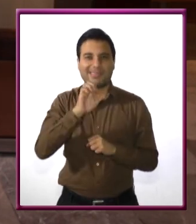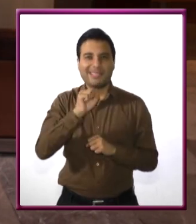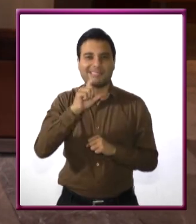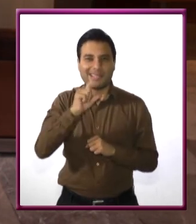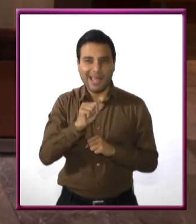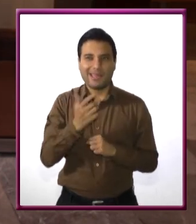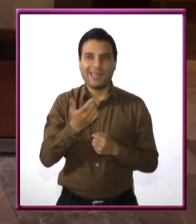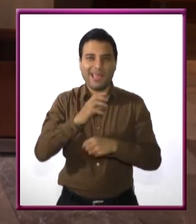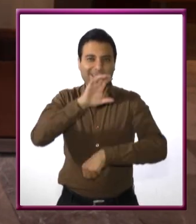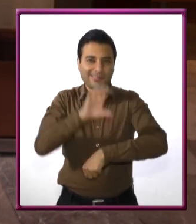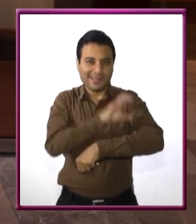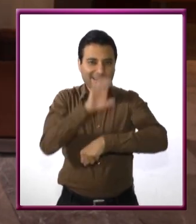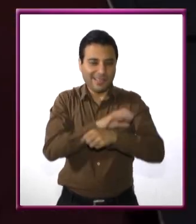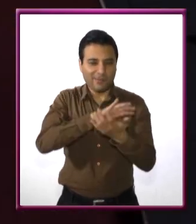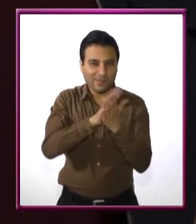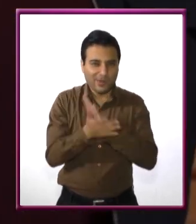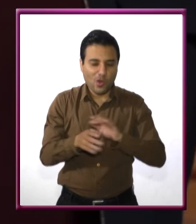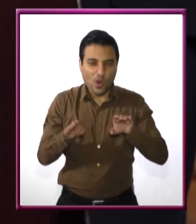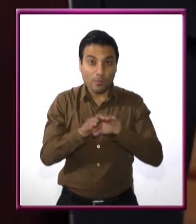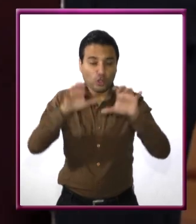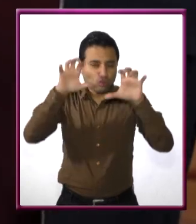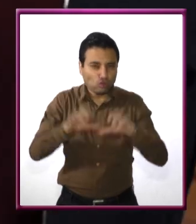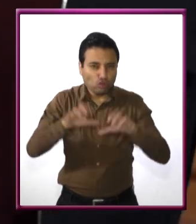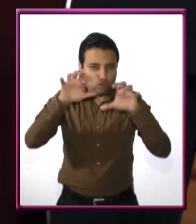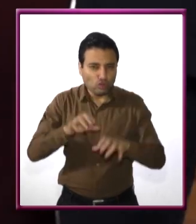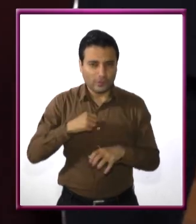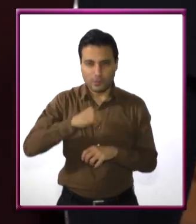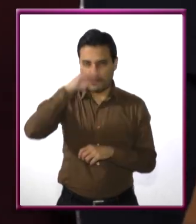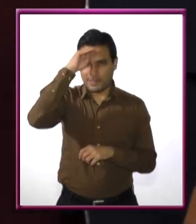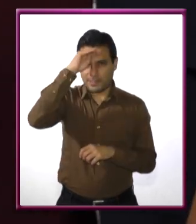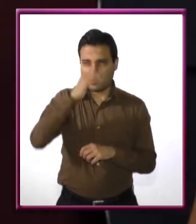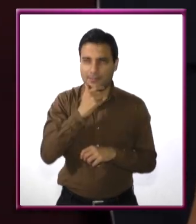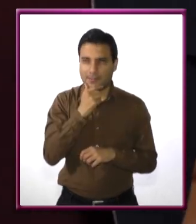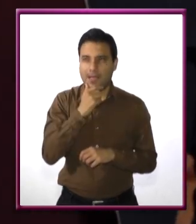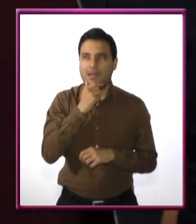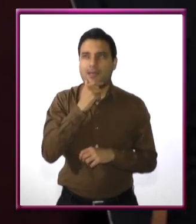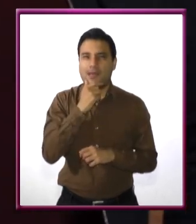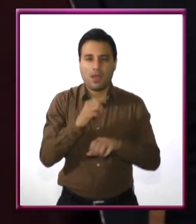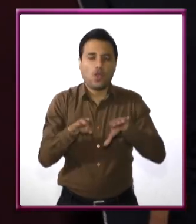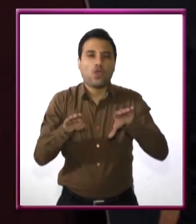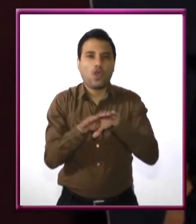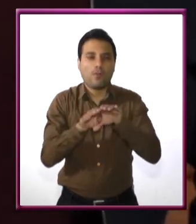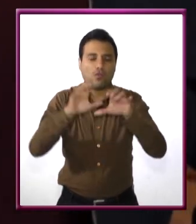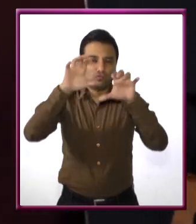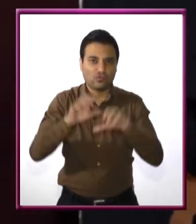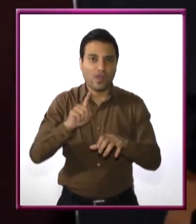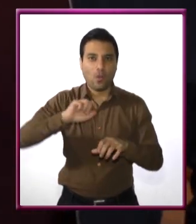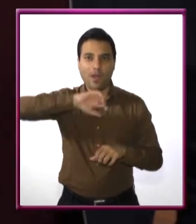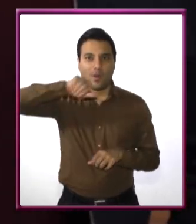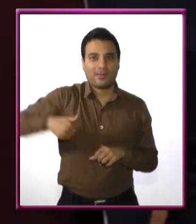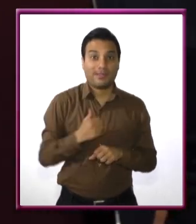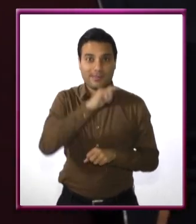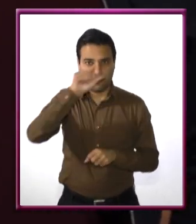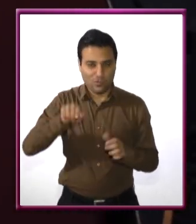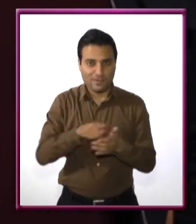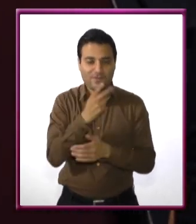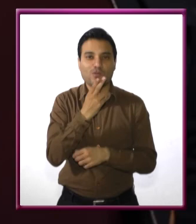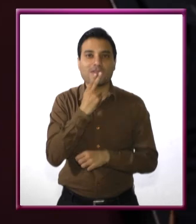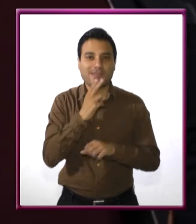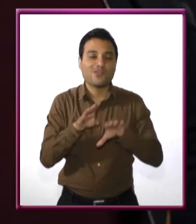se transforma en energía. Y para la lluvia, me pondré a pensar en cómo recolectarla para reutilizarla. ¿Qué